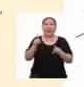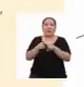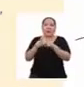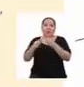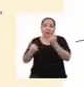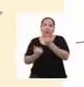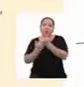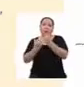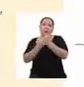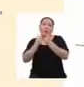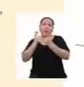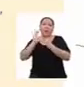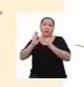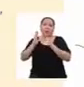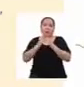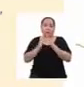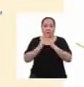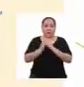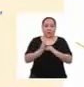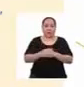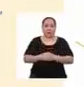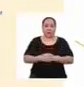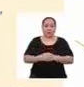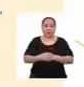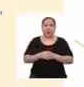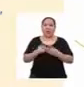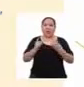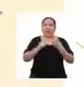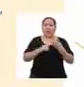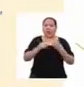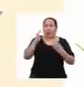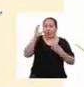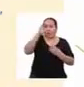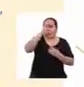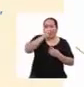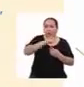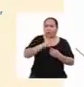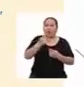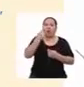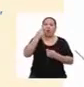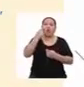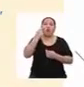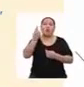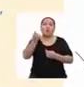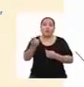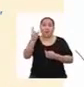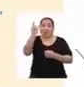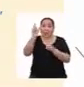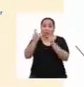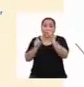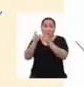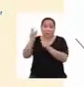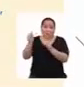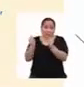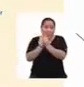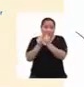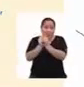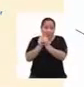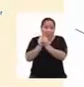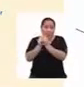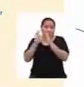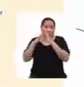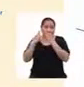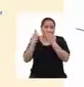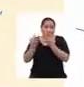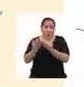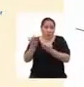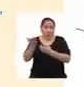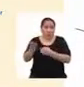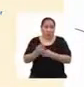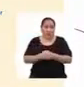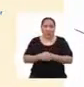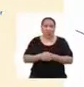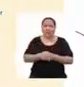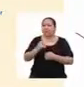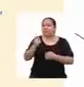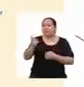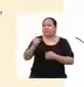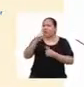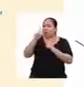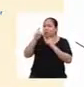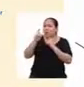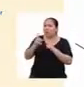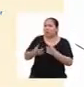casa. Busca conocer más a las personas con quienes vives. Plantea conversaciones para saber sobre sus